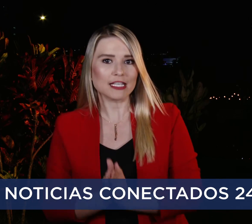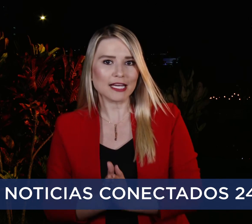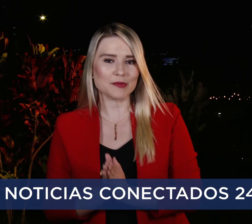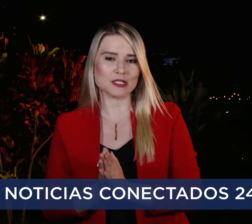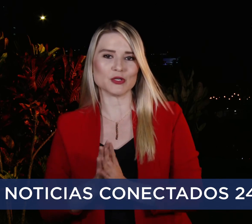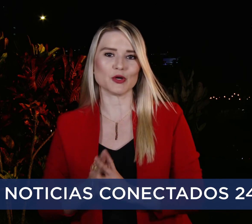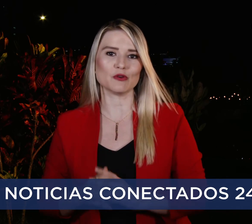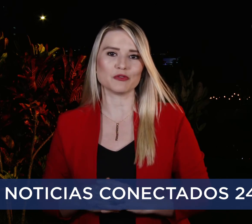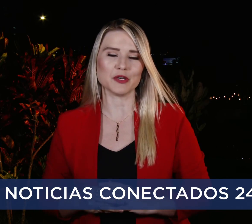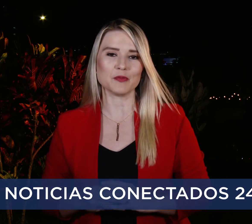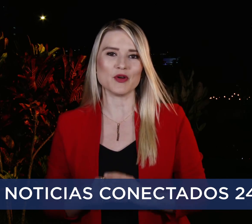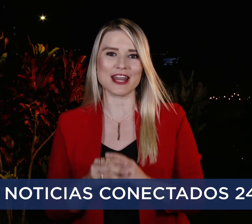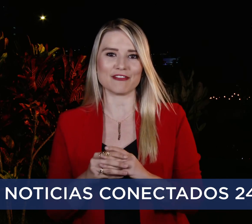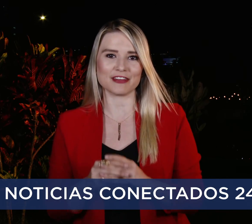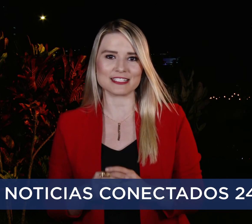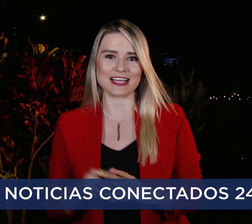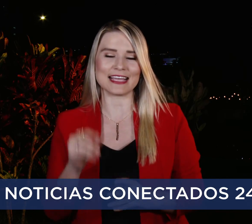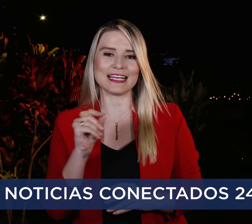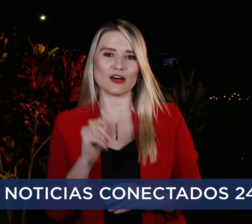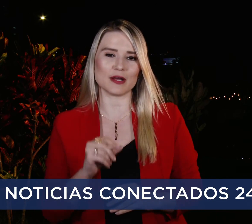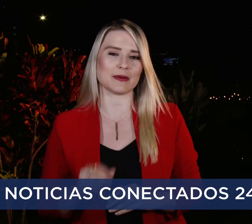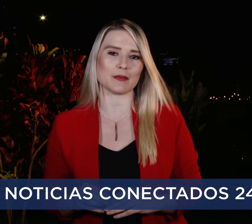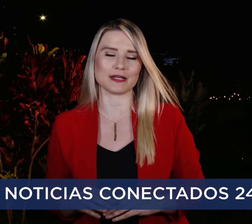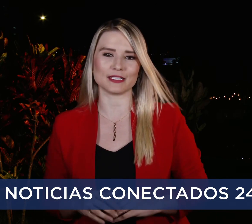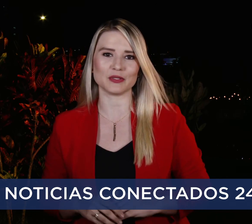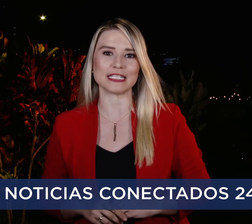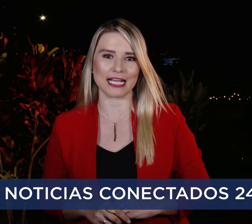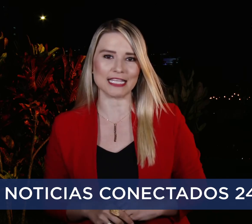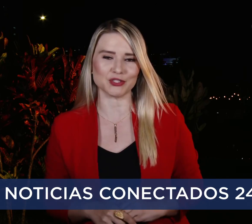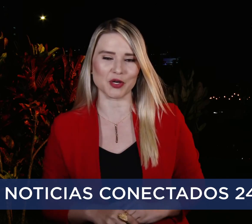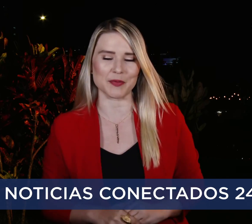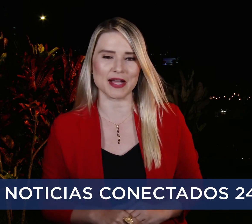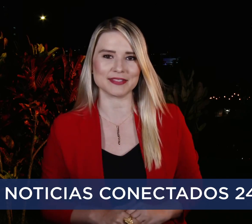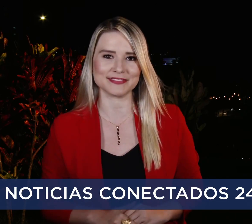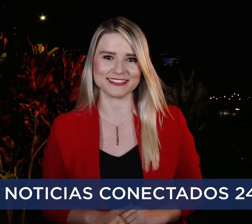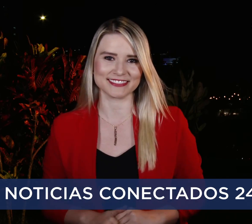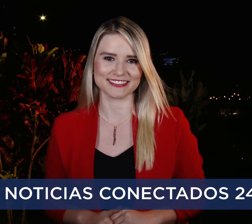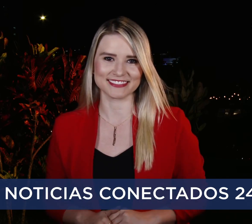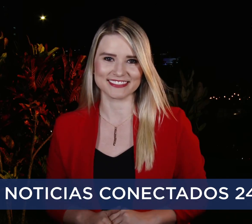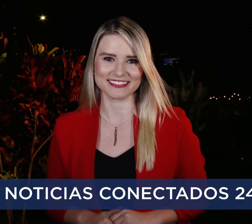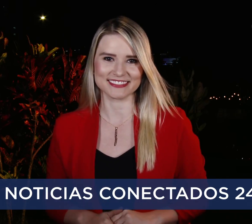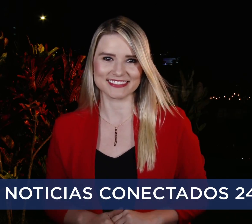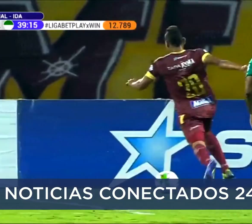por fin la DIMAYOR confirmó la fecha y la hora para el partido entre Cali y Tolima.